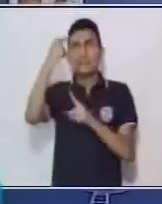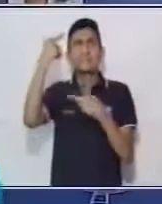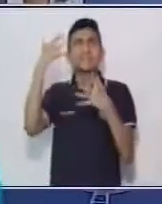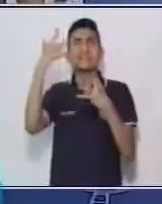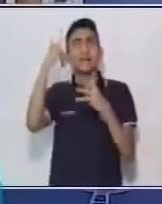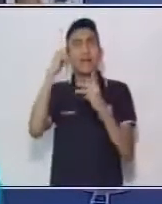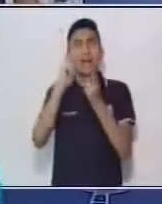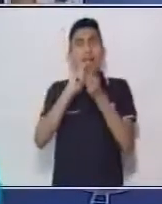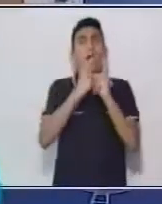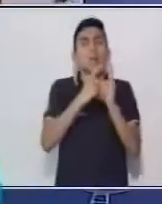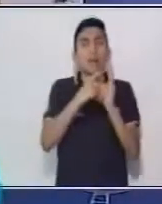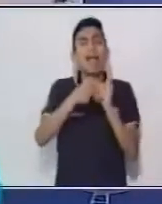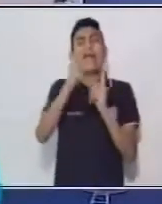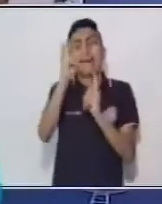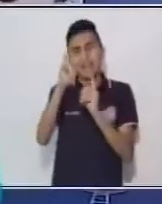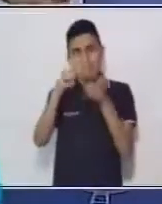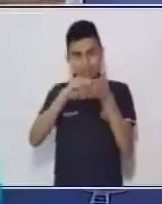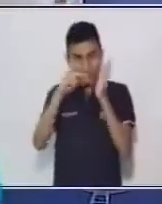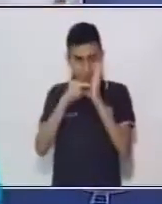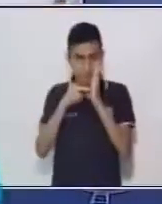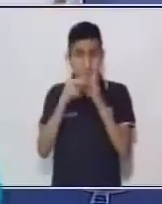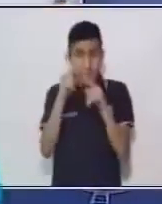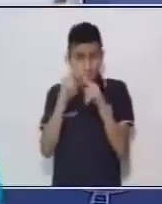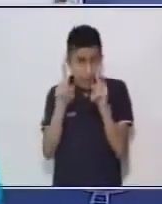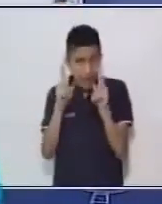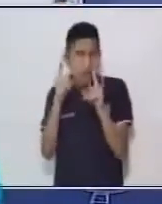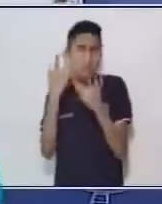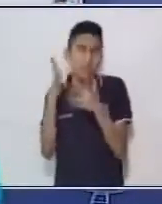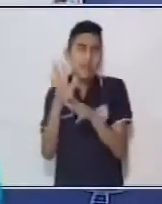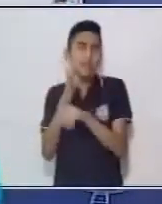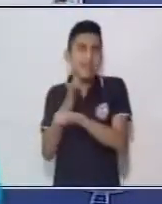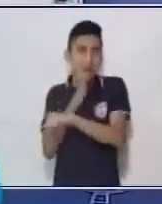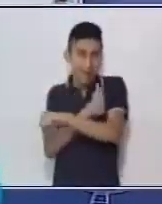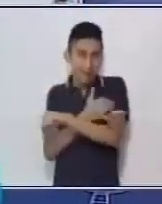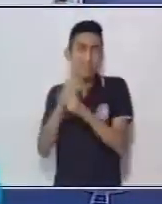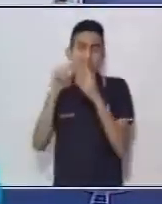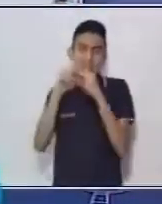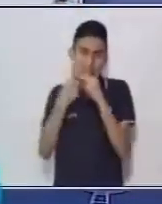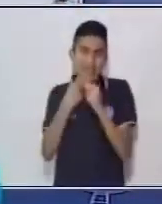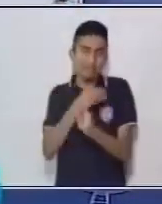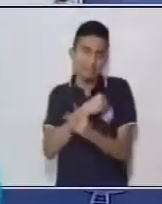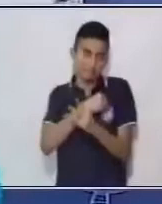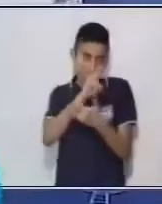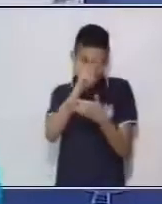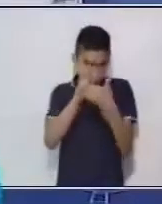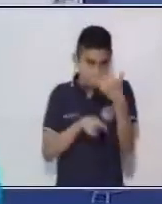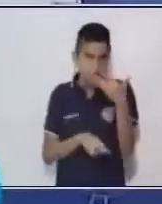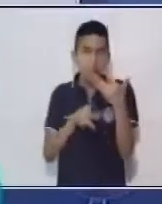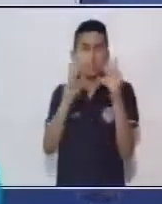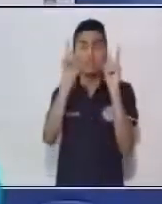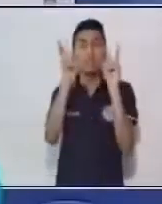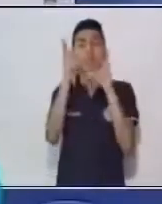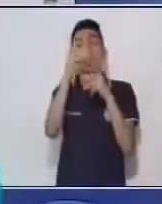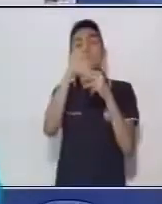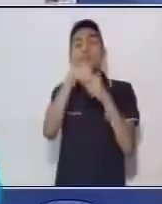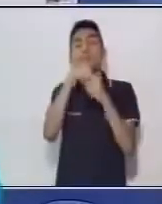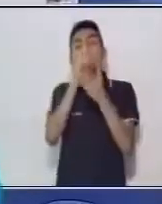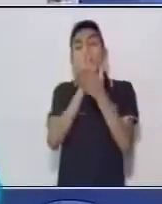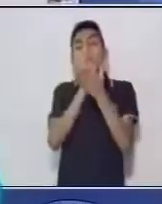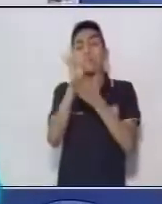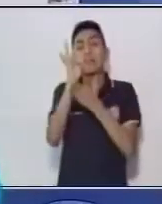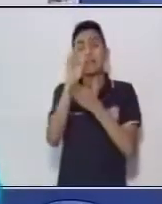lo utilicemos. Pero para iniciar, vamos a leer este texto. Es un cuento breve de